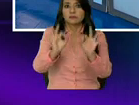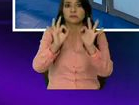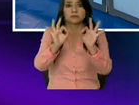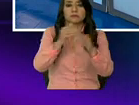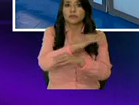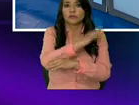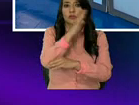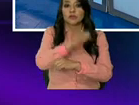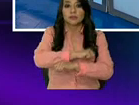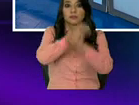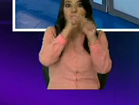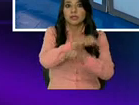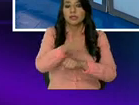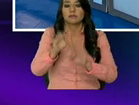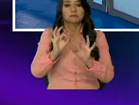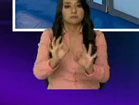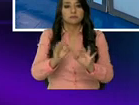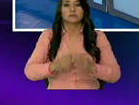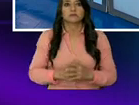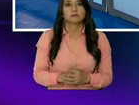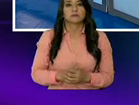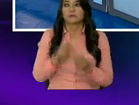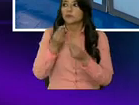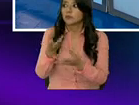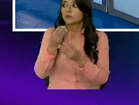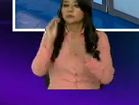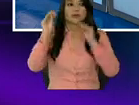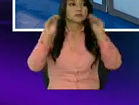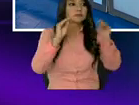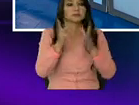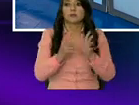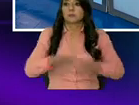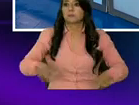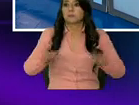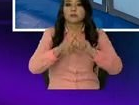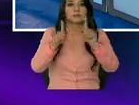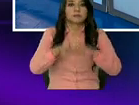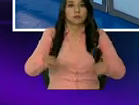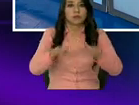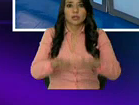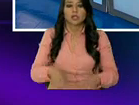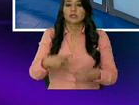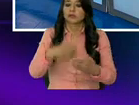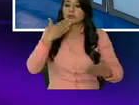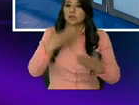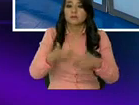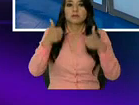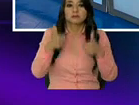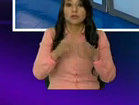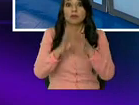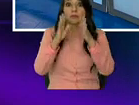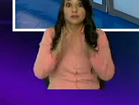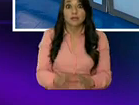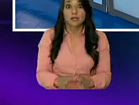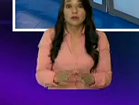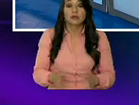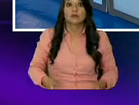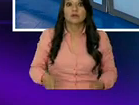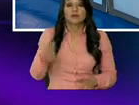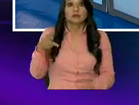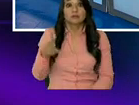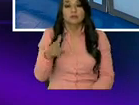desplegado durante toda la mañana, contando a la gente lo que está sucediendo en diferentes puntos de la ciudad. Así que a mis compañeros que están en las calles,